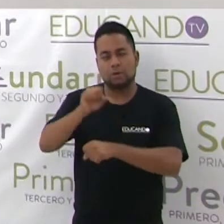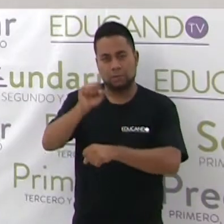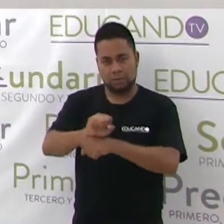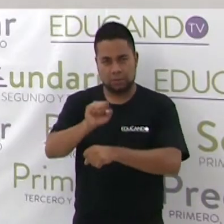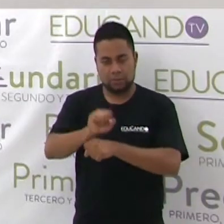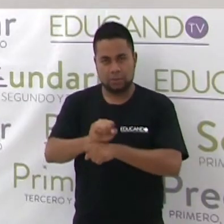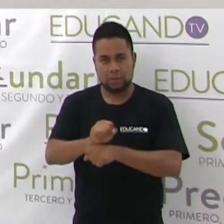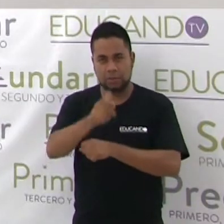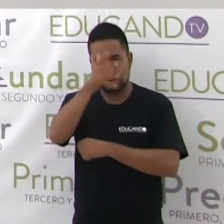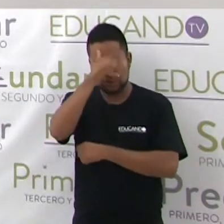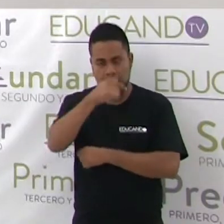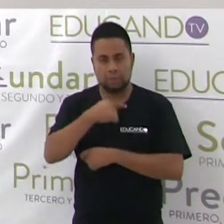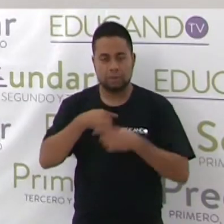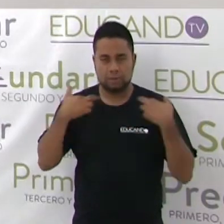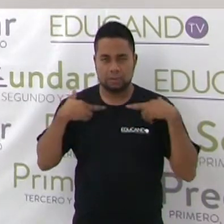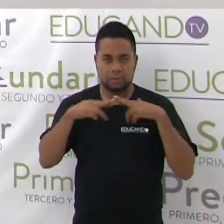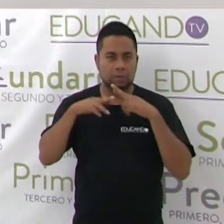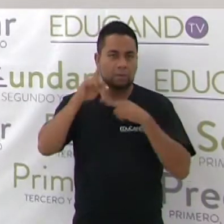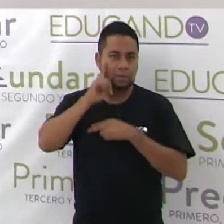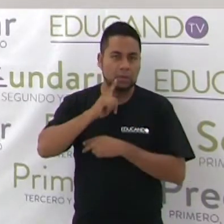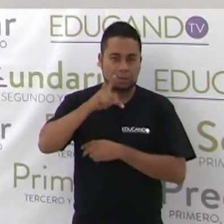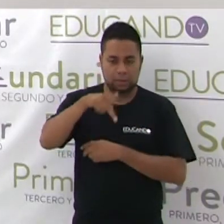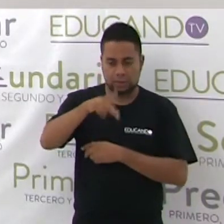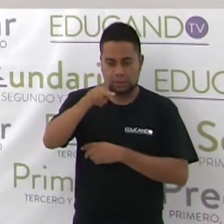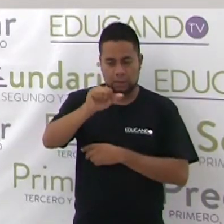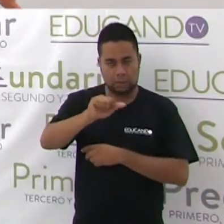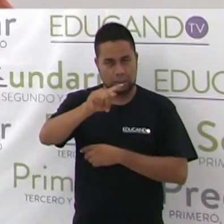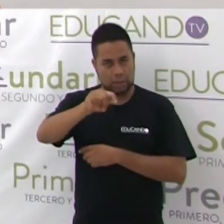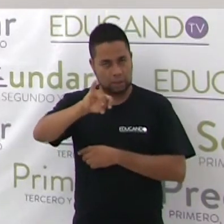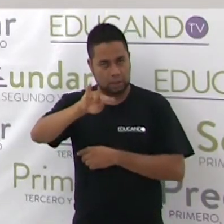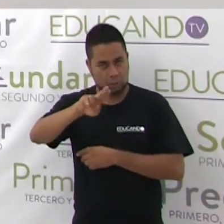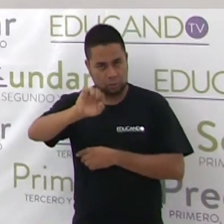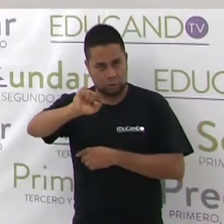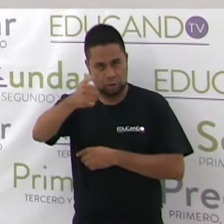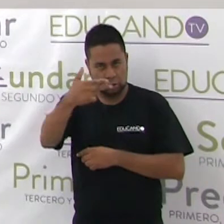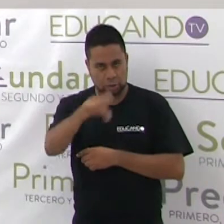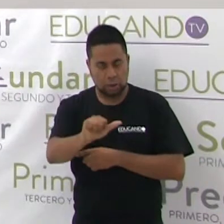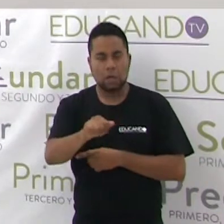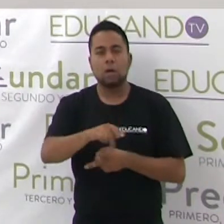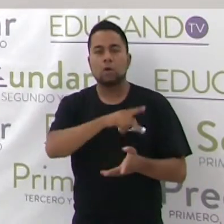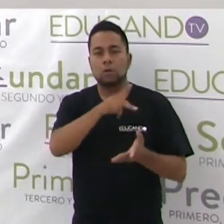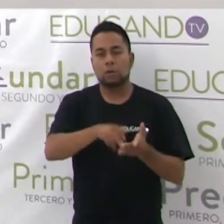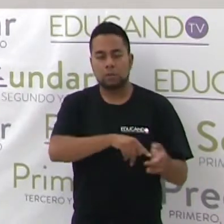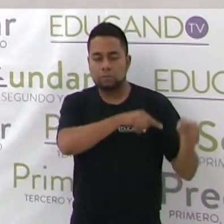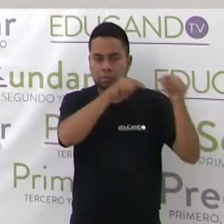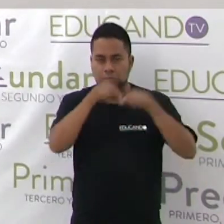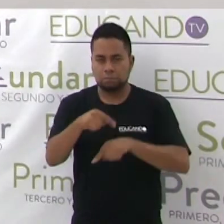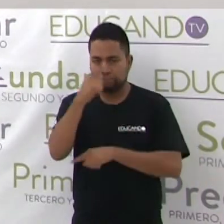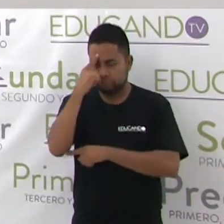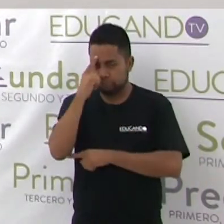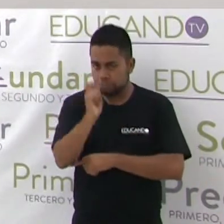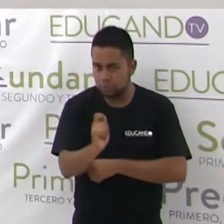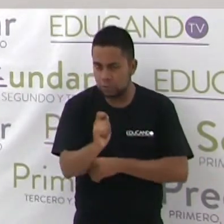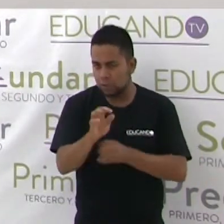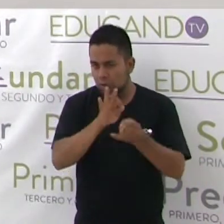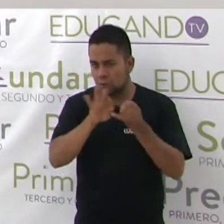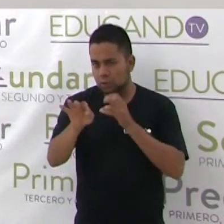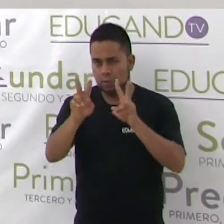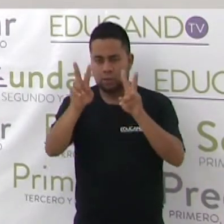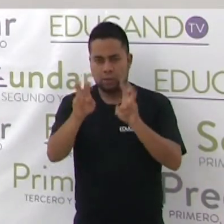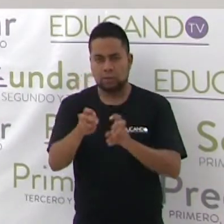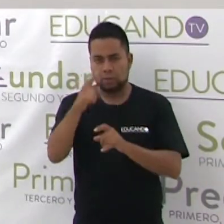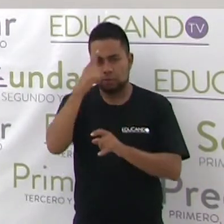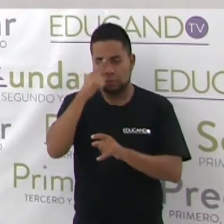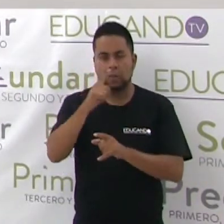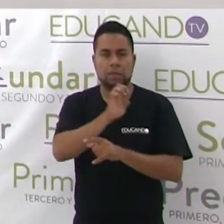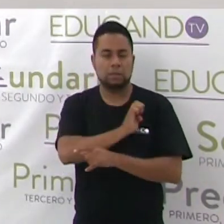secundaria. Recuerda, yo soy la maestra Katiusha Toledo y nuevamente estamos aquí presentes para ver un último tema